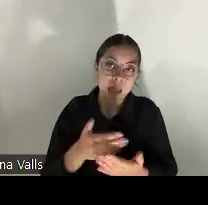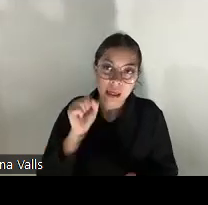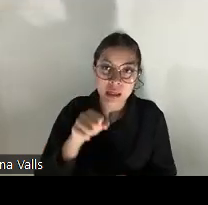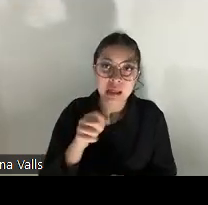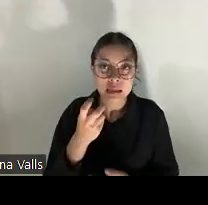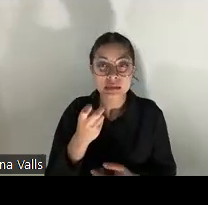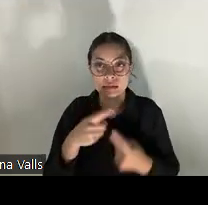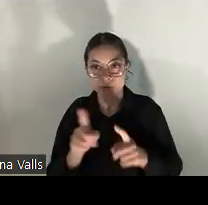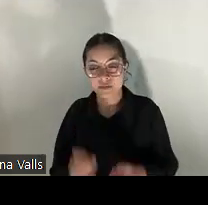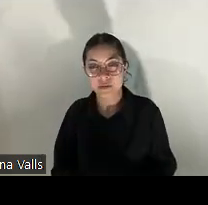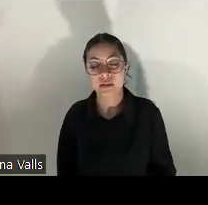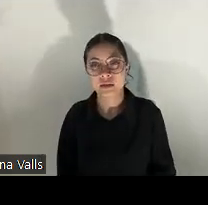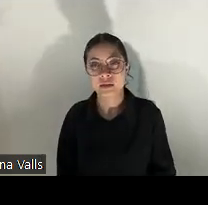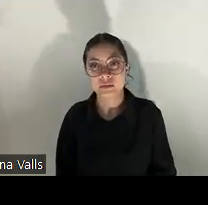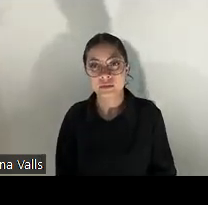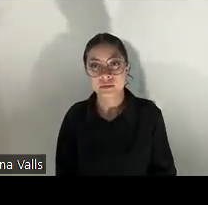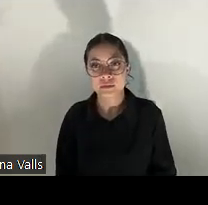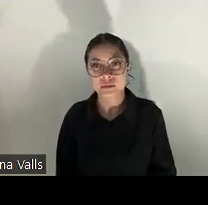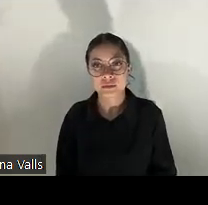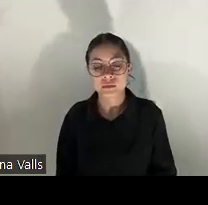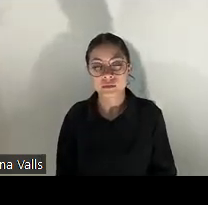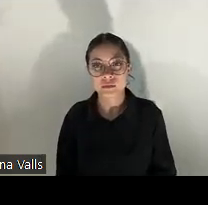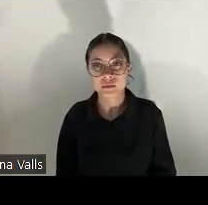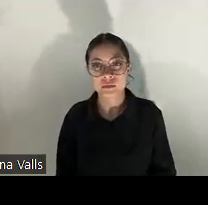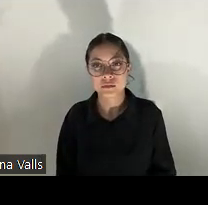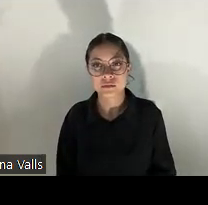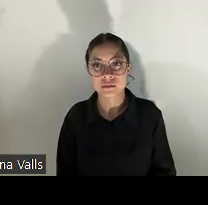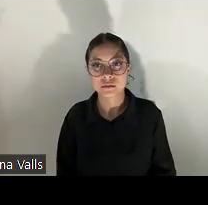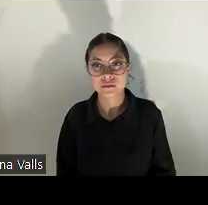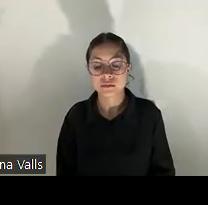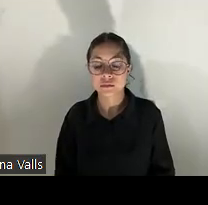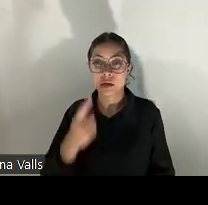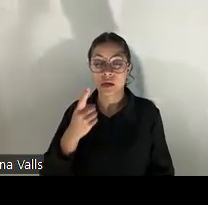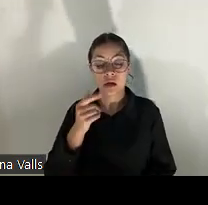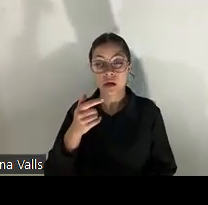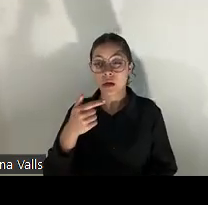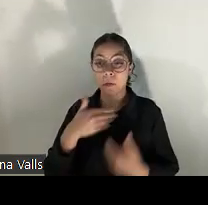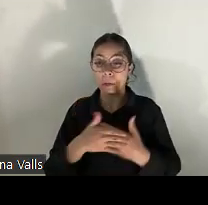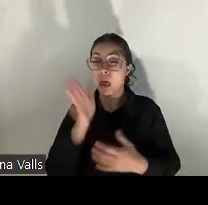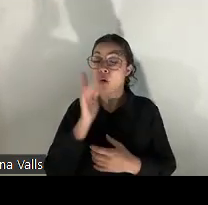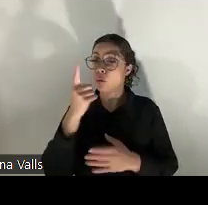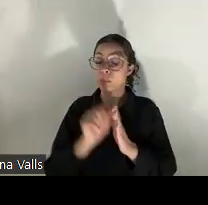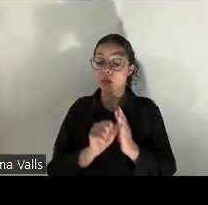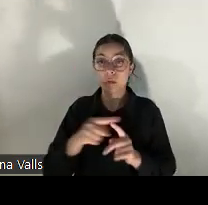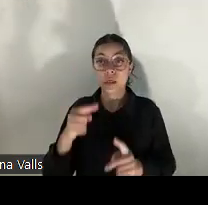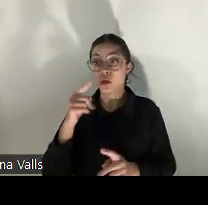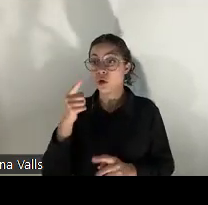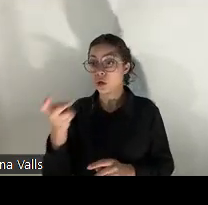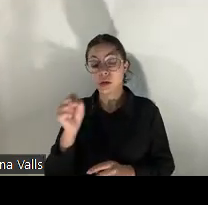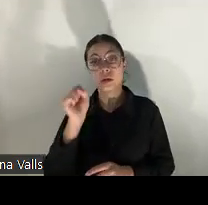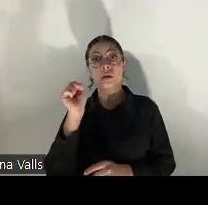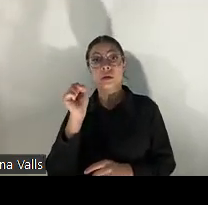que mantuviera la cabeza alineada. No hay nada de que, ay, mi bebé tiene 1 mes y mira ya qué bien sostiene la cabeza. Pues no, está desarrollando un